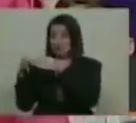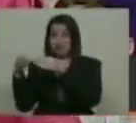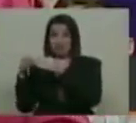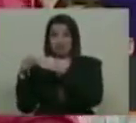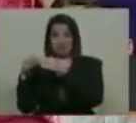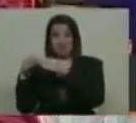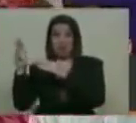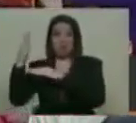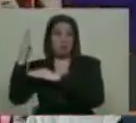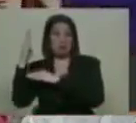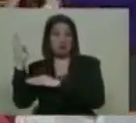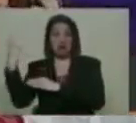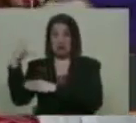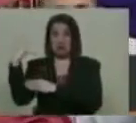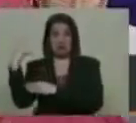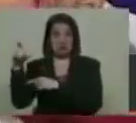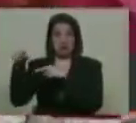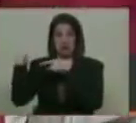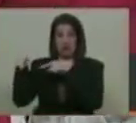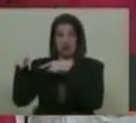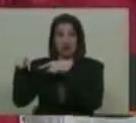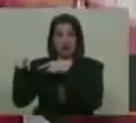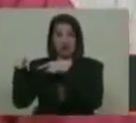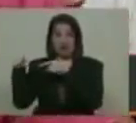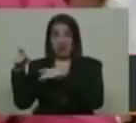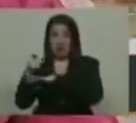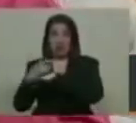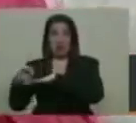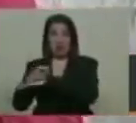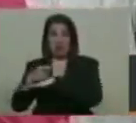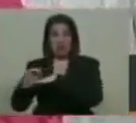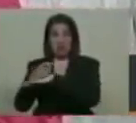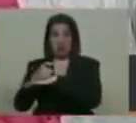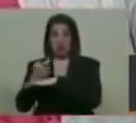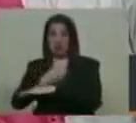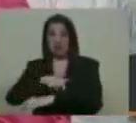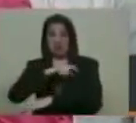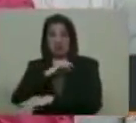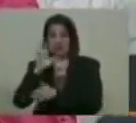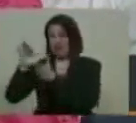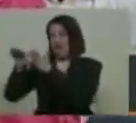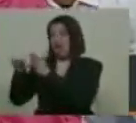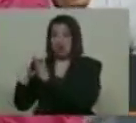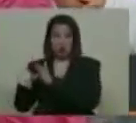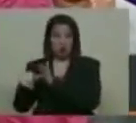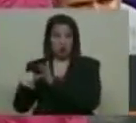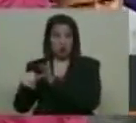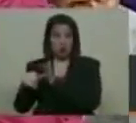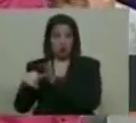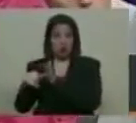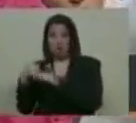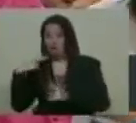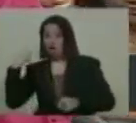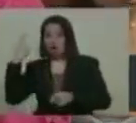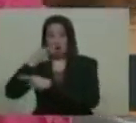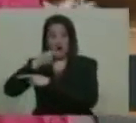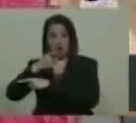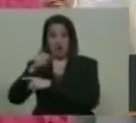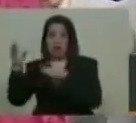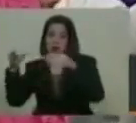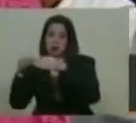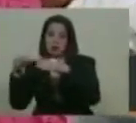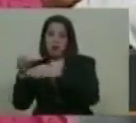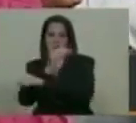bogotana y el gobierno corrupto de España le han dado la orden a la